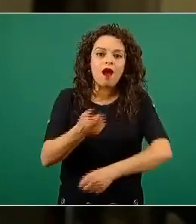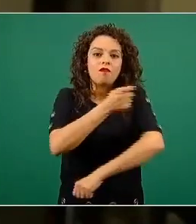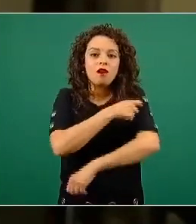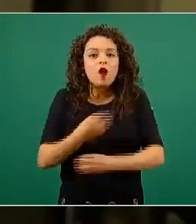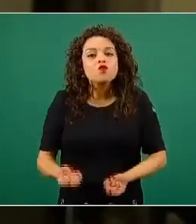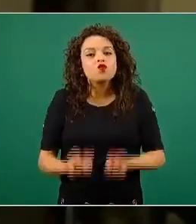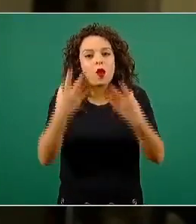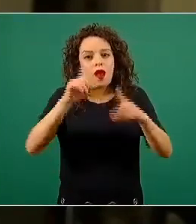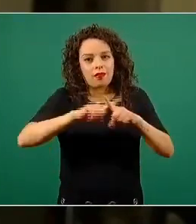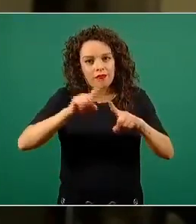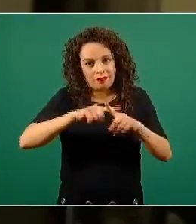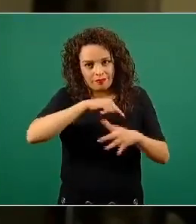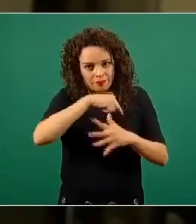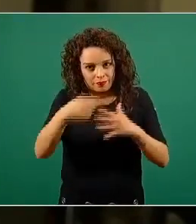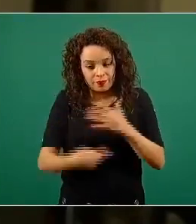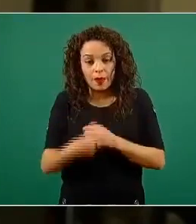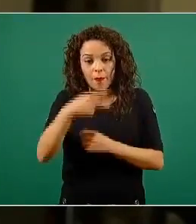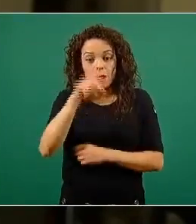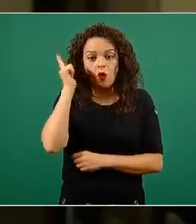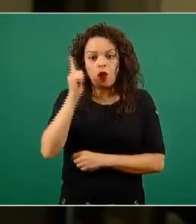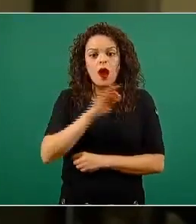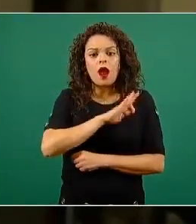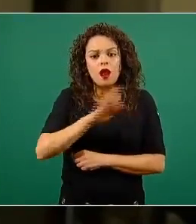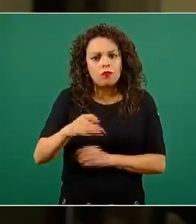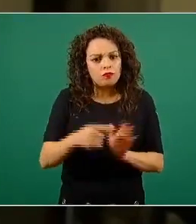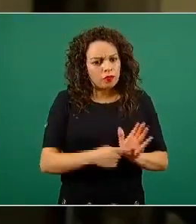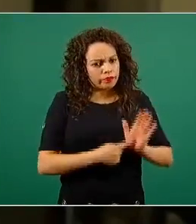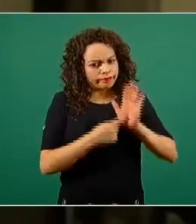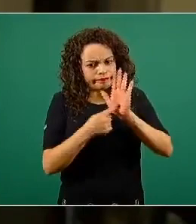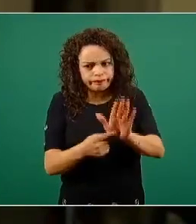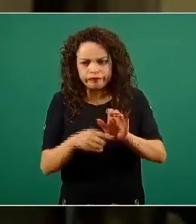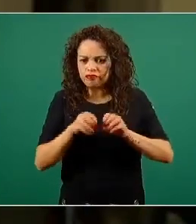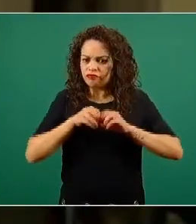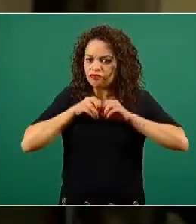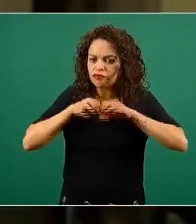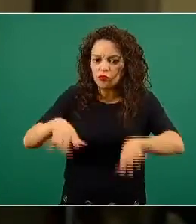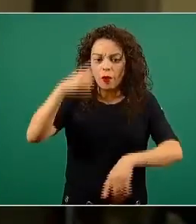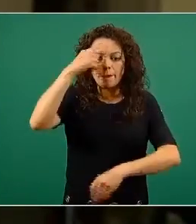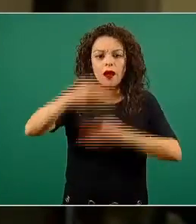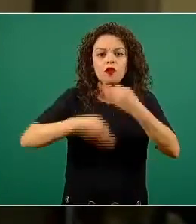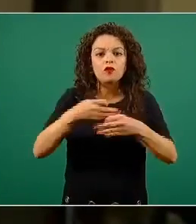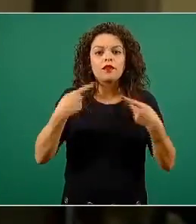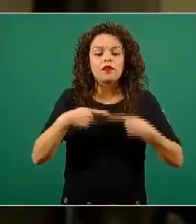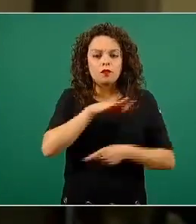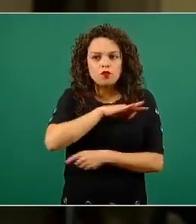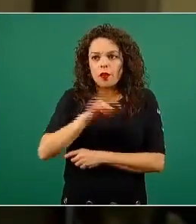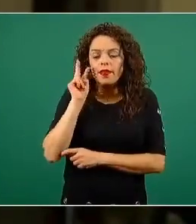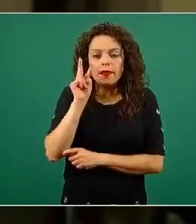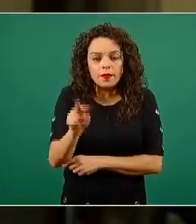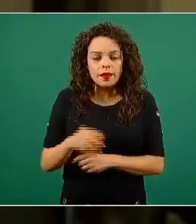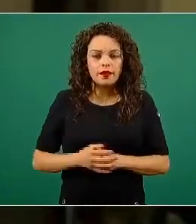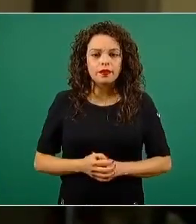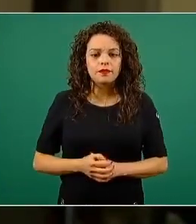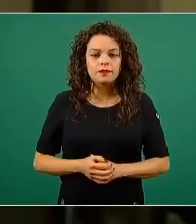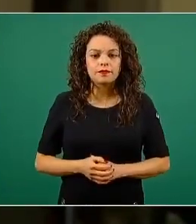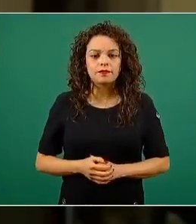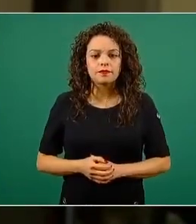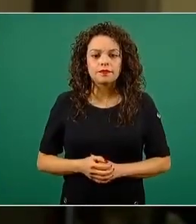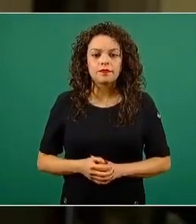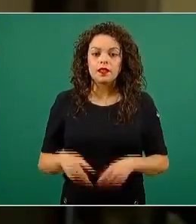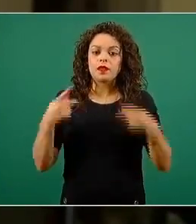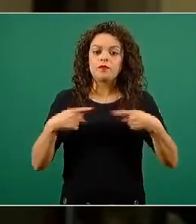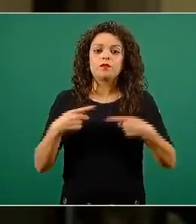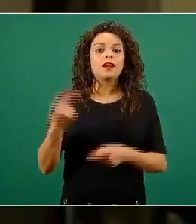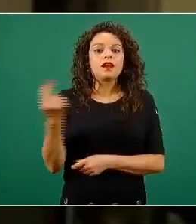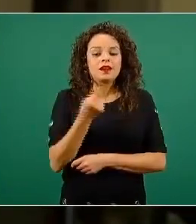ustedes hagan un compromiso de hacerlo público a través de las distintas vías de difusión, incluso aquí, pues, para tranquilidad y que la gente tenga más